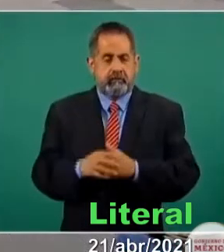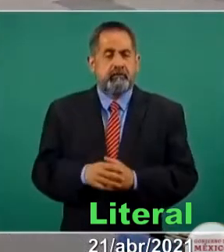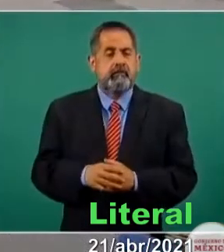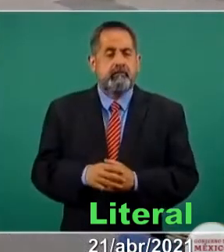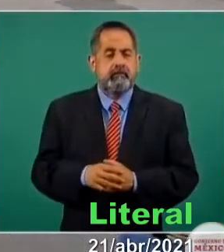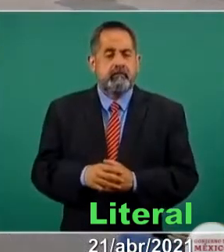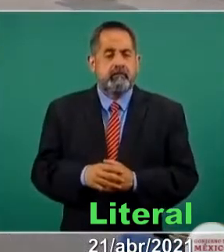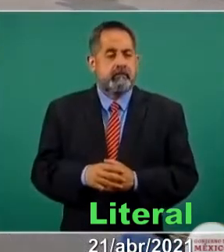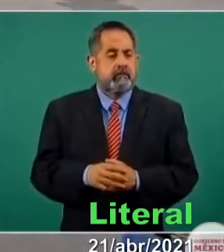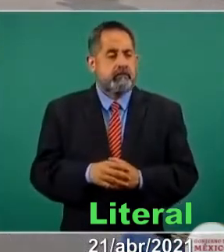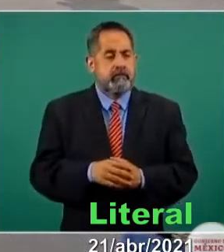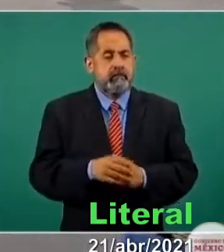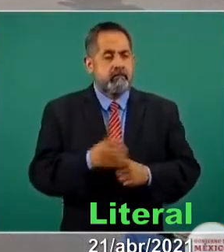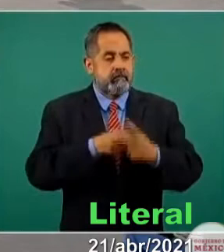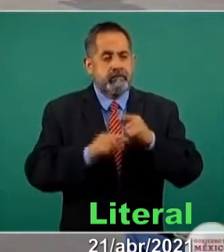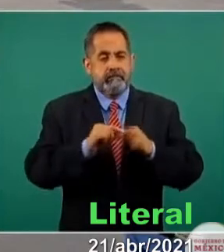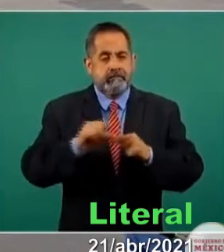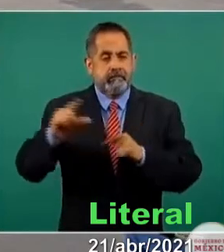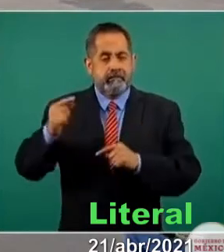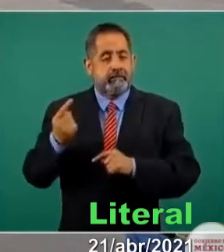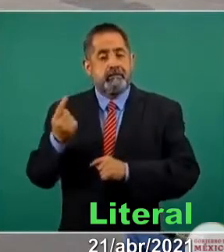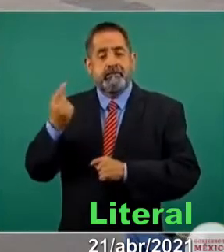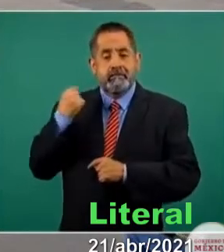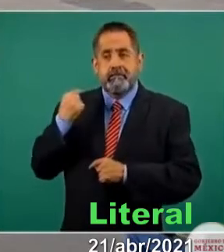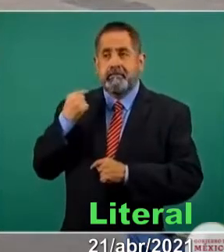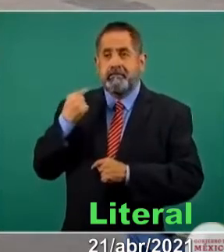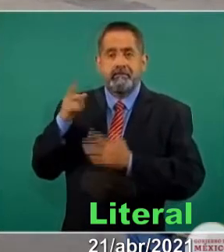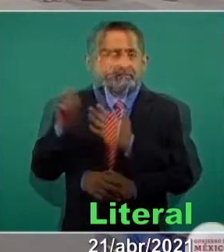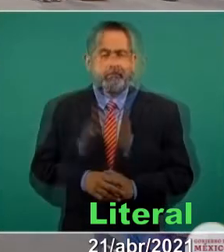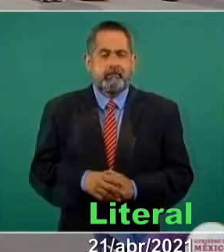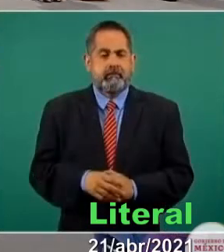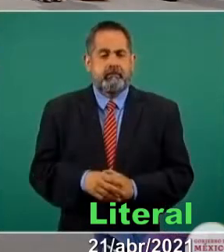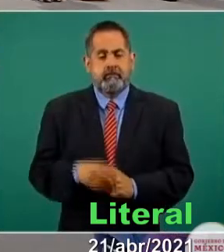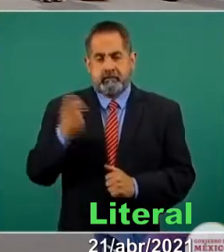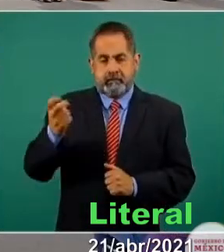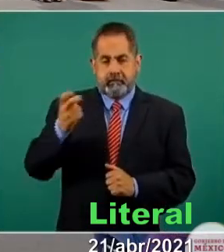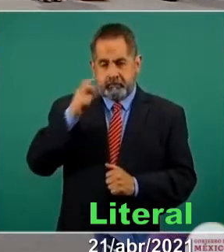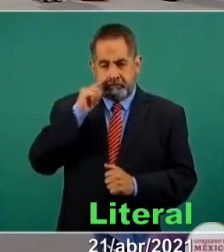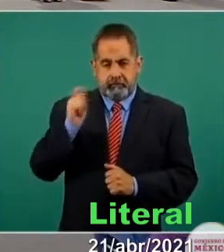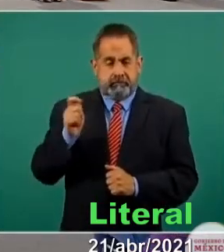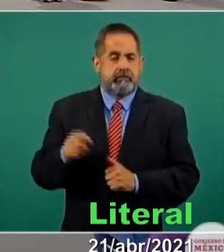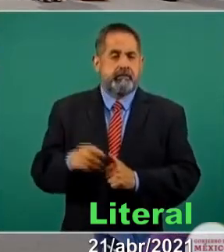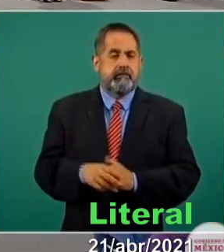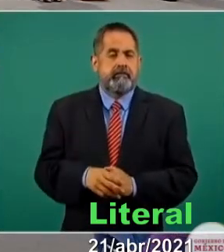Del crecimiento de los últimos meses, esta,